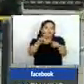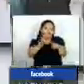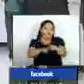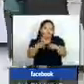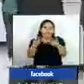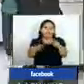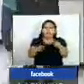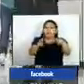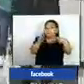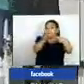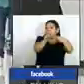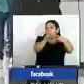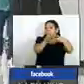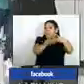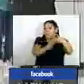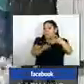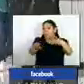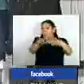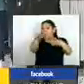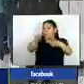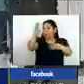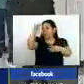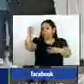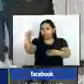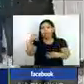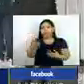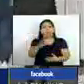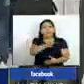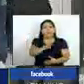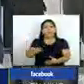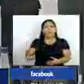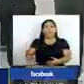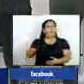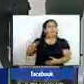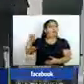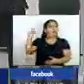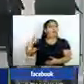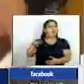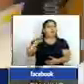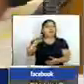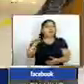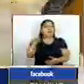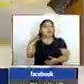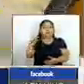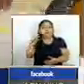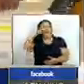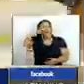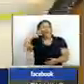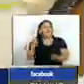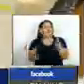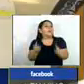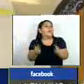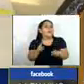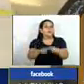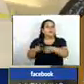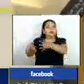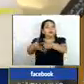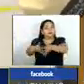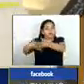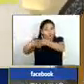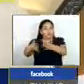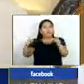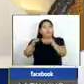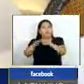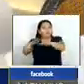se adoptaron medidas recientes que otras naciones como El Salvador ya lo habían hecho en 2020. Por ejemplo, Estados Unidos también